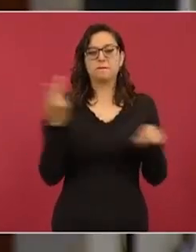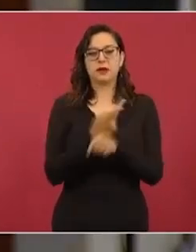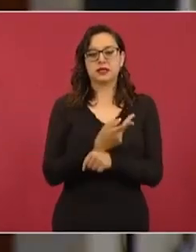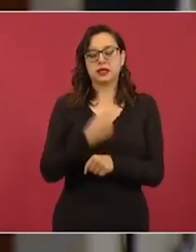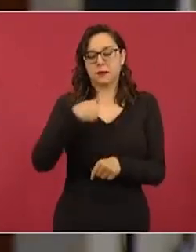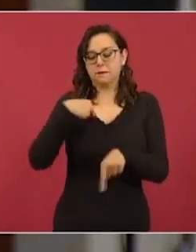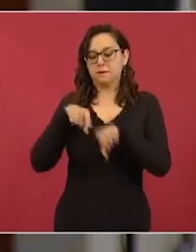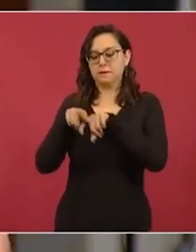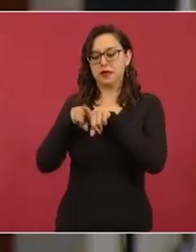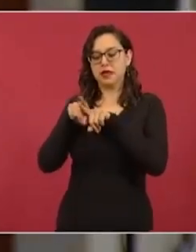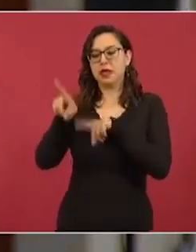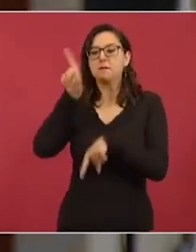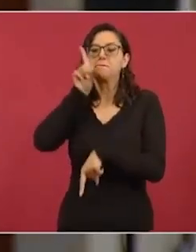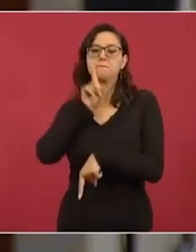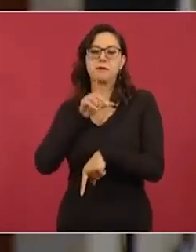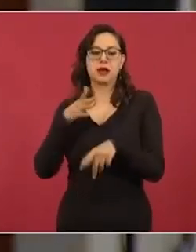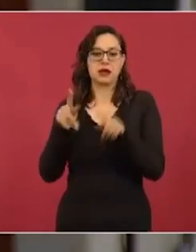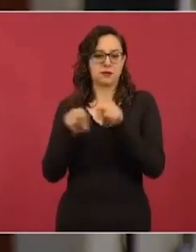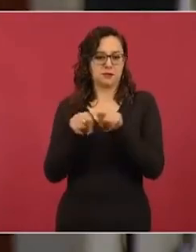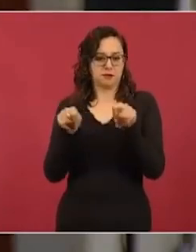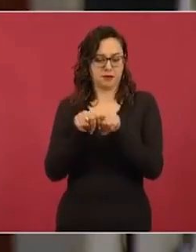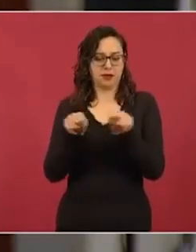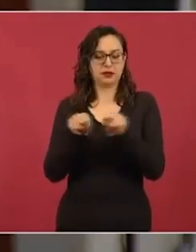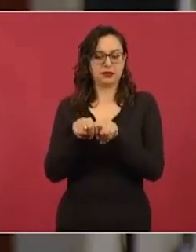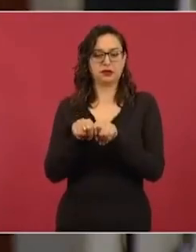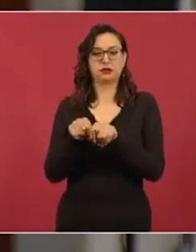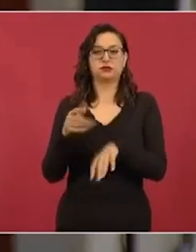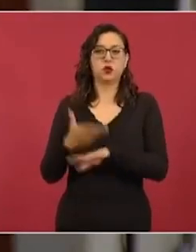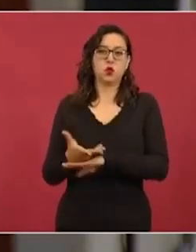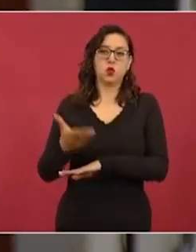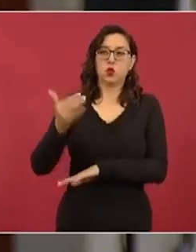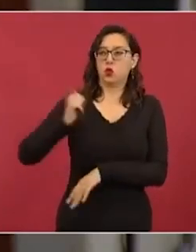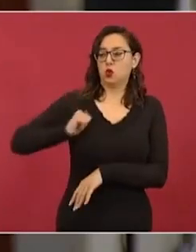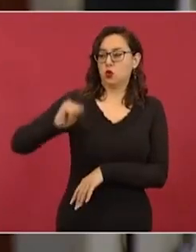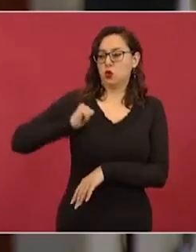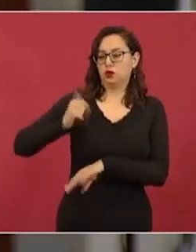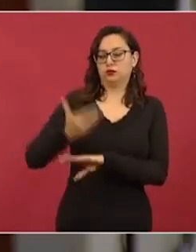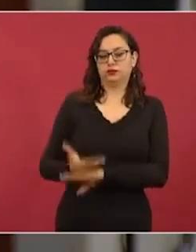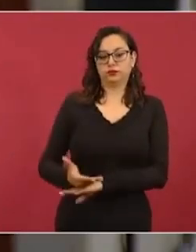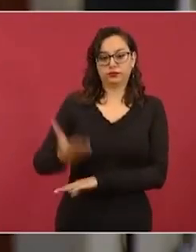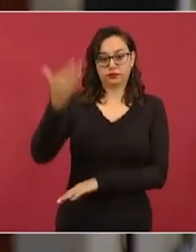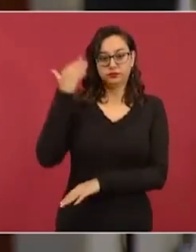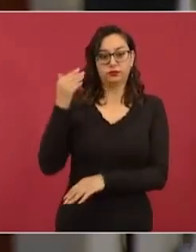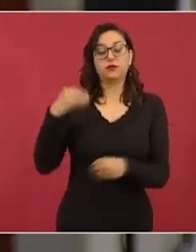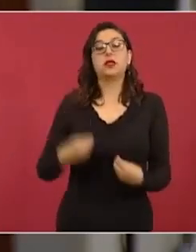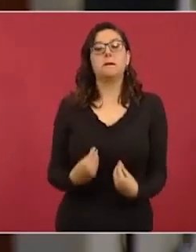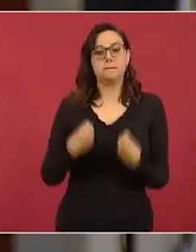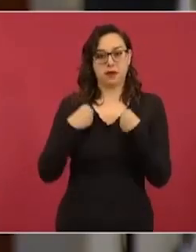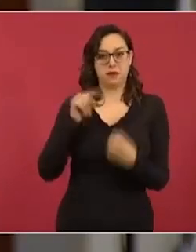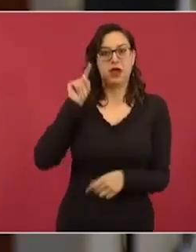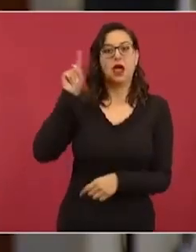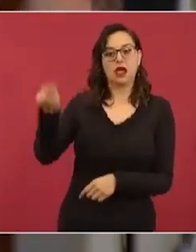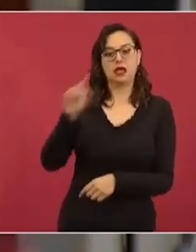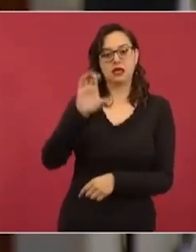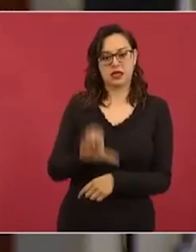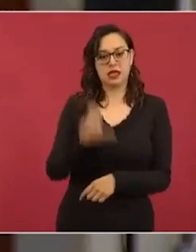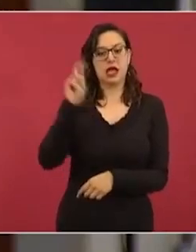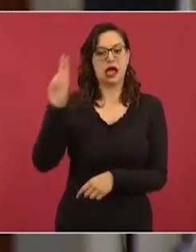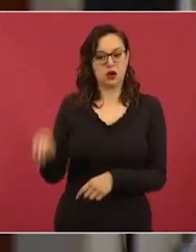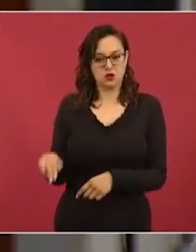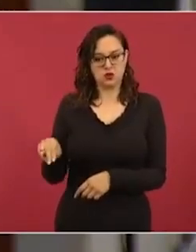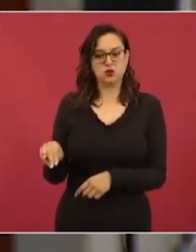tío mío desde hace mucho, desde los años 80, fueron a vivir a Cancún con